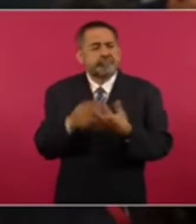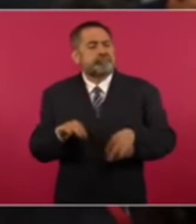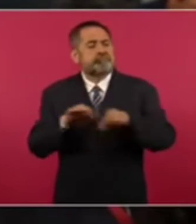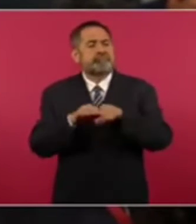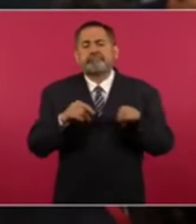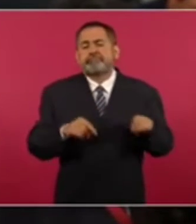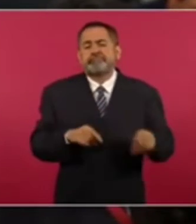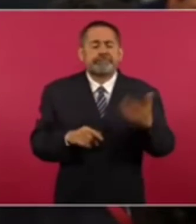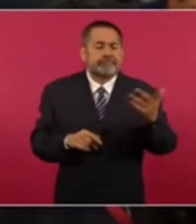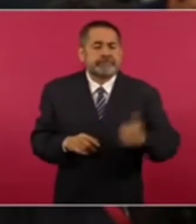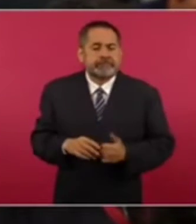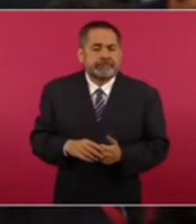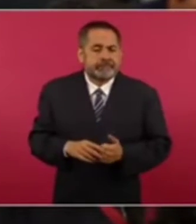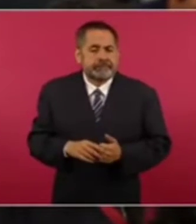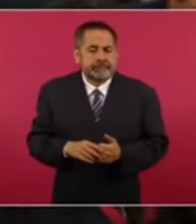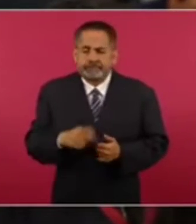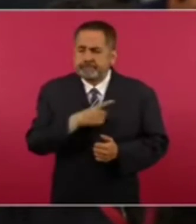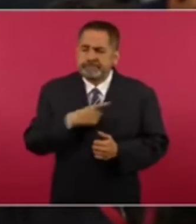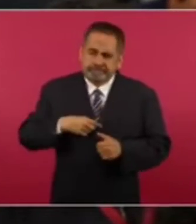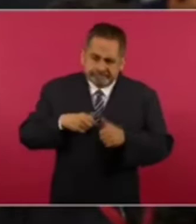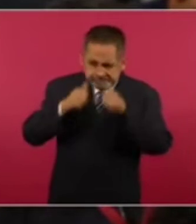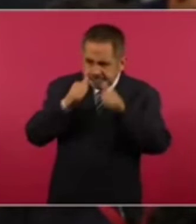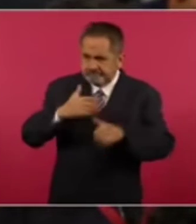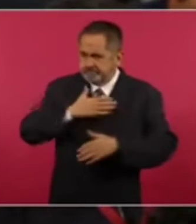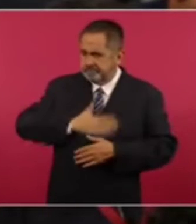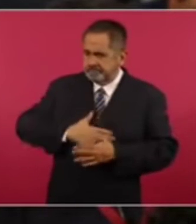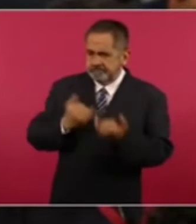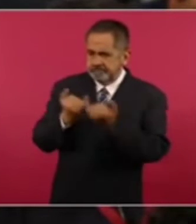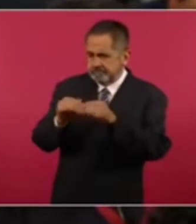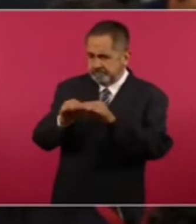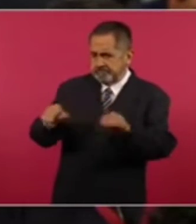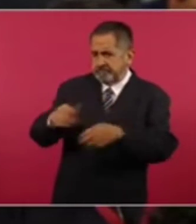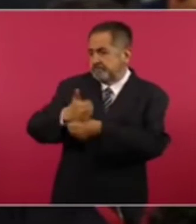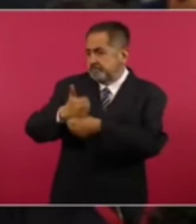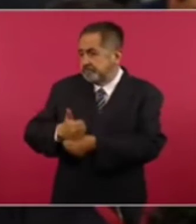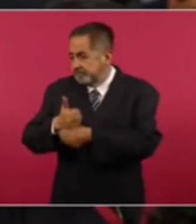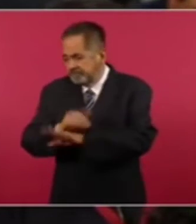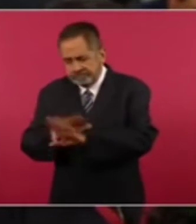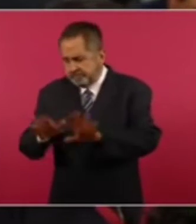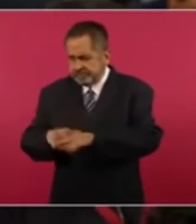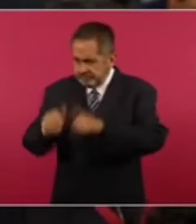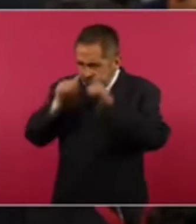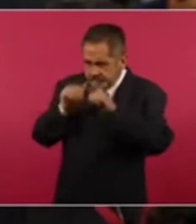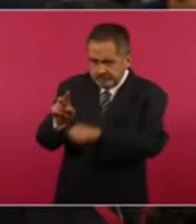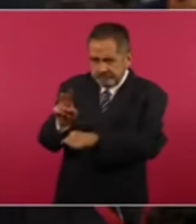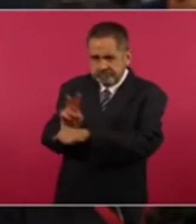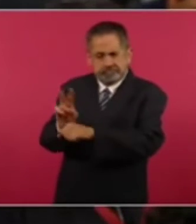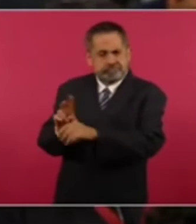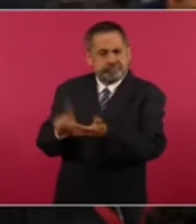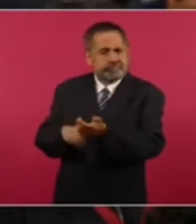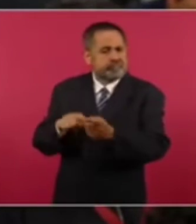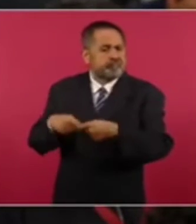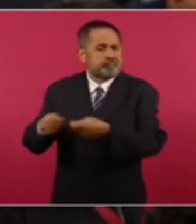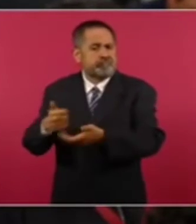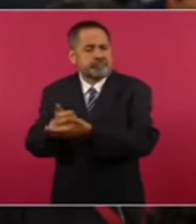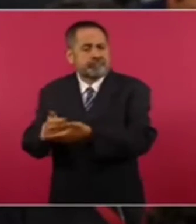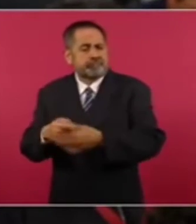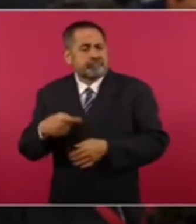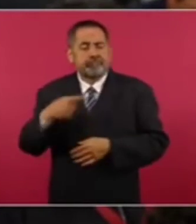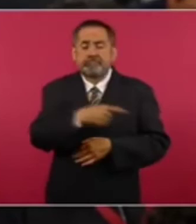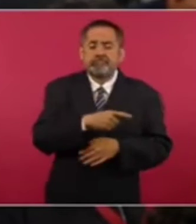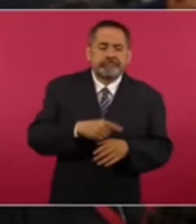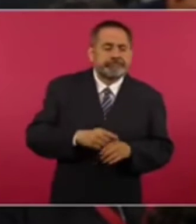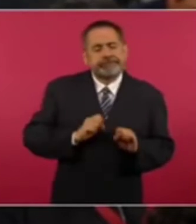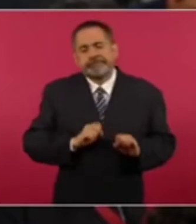misión que tienen, que es hacer justicia, velar por las víctimas y sobre todo que este caso no quede impune. ¿Se haría